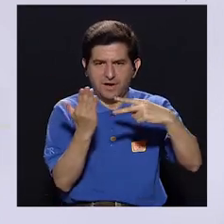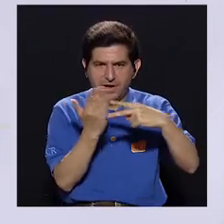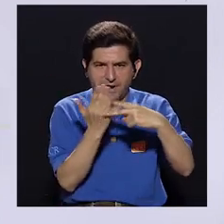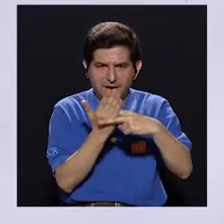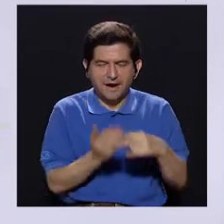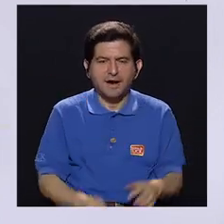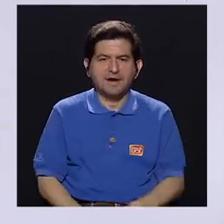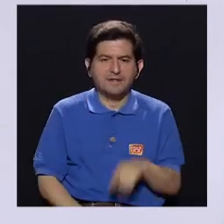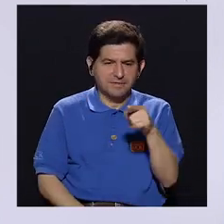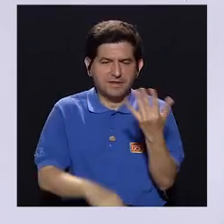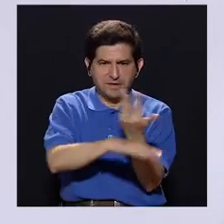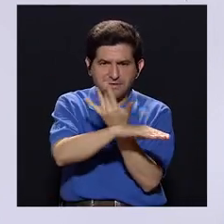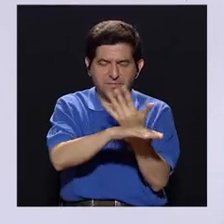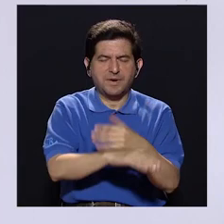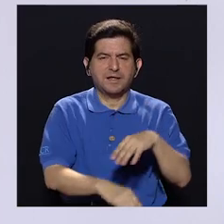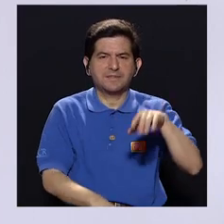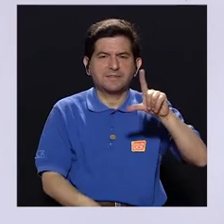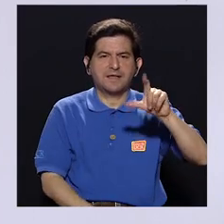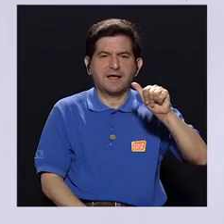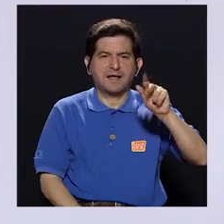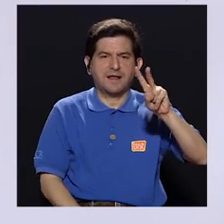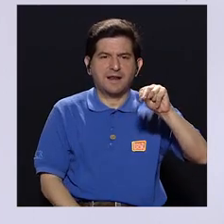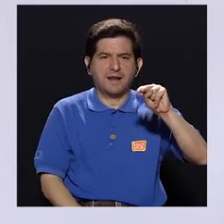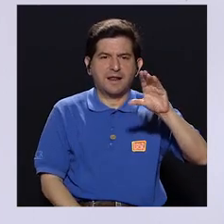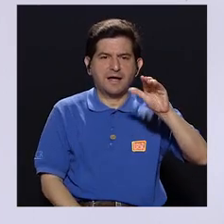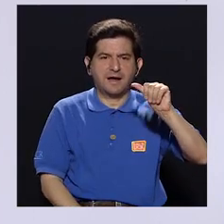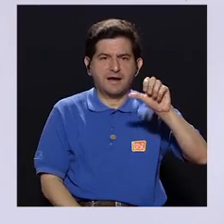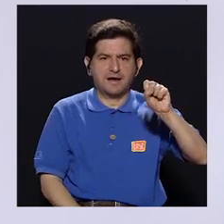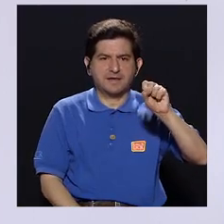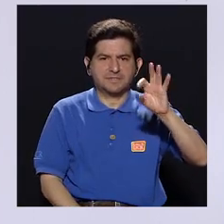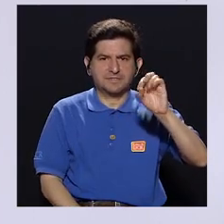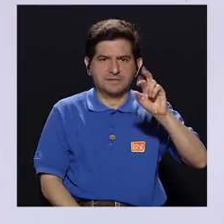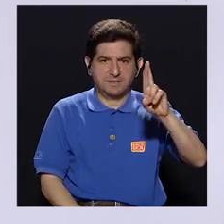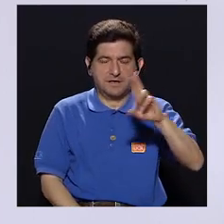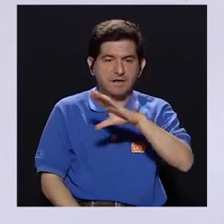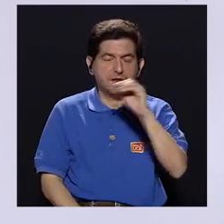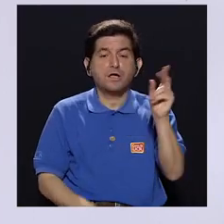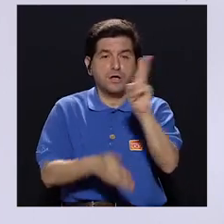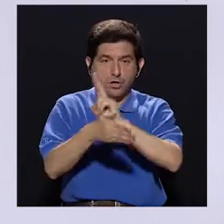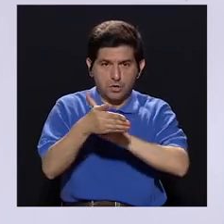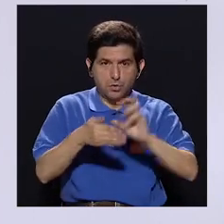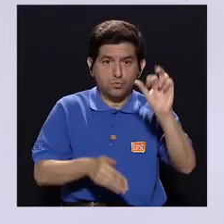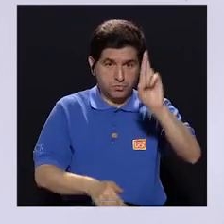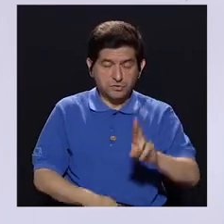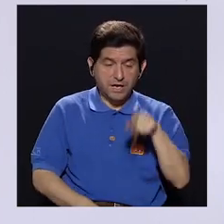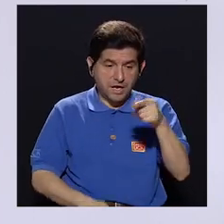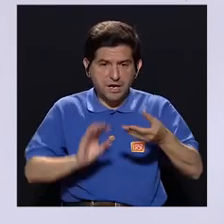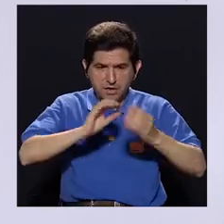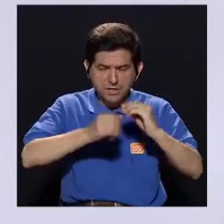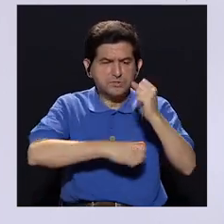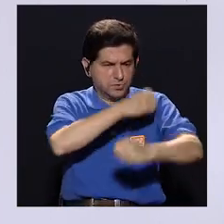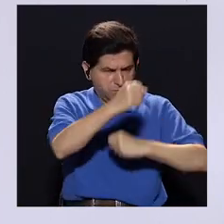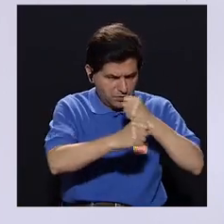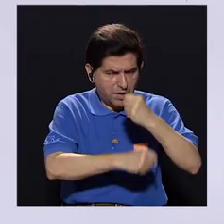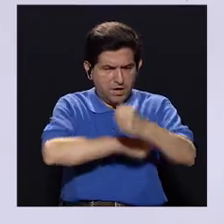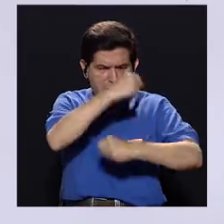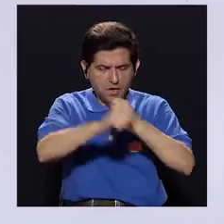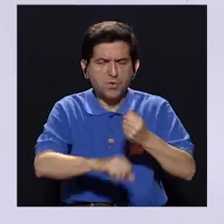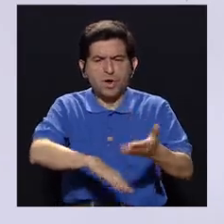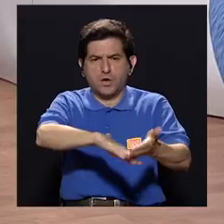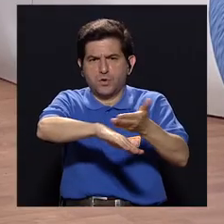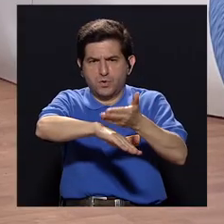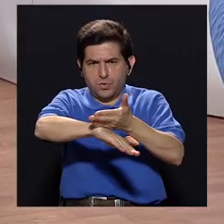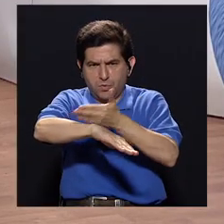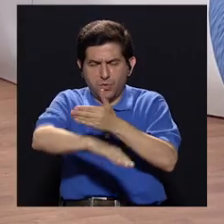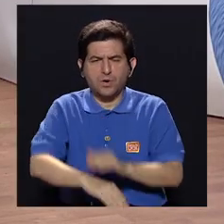lanchester y universidad Costa Rica en general Se incrementa este número anualmente o